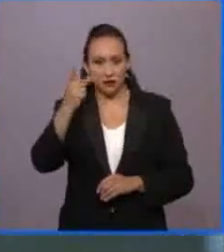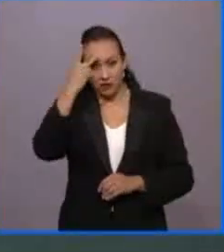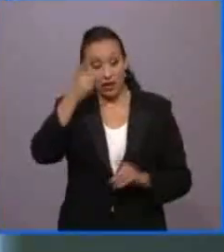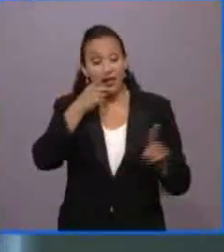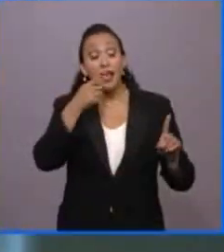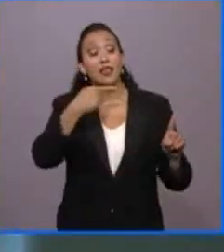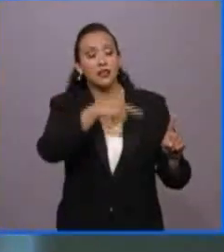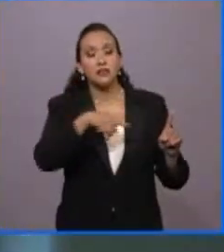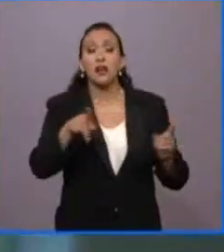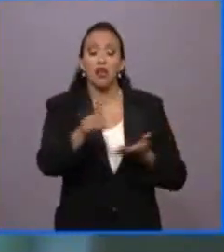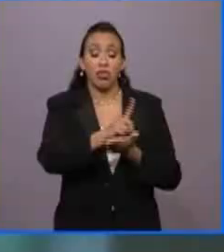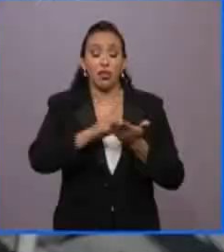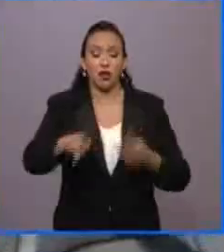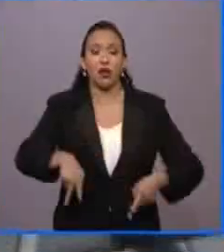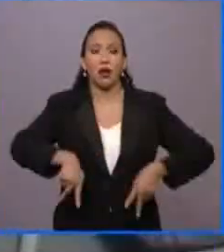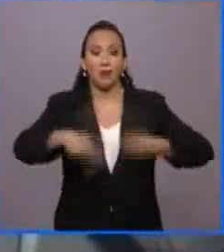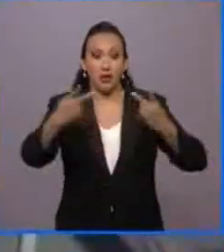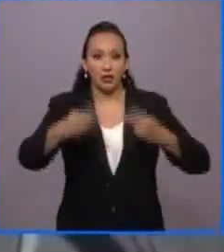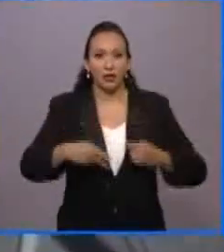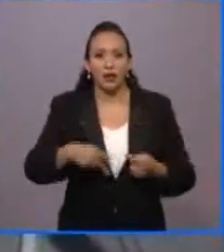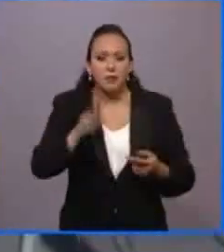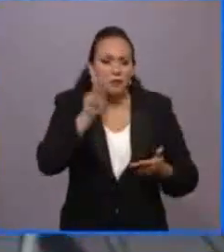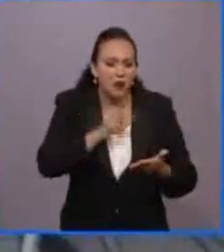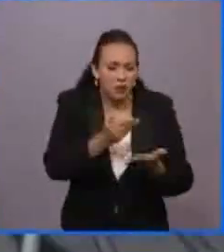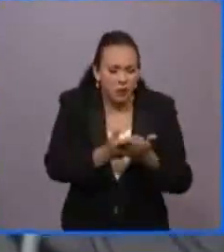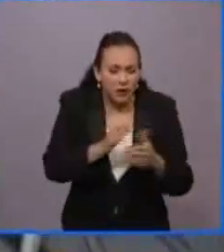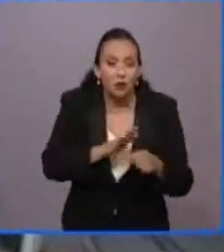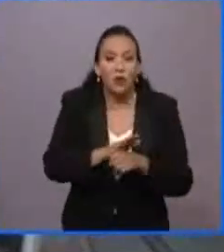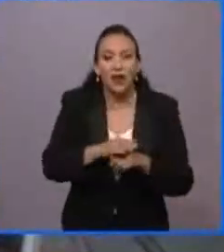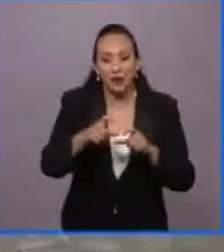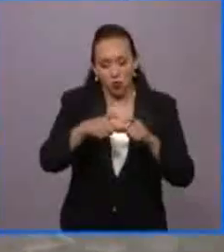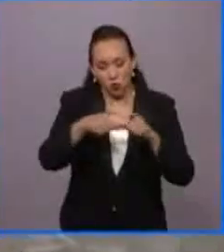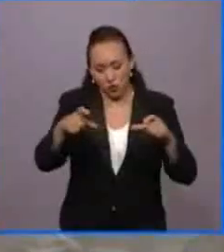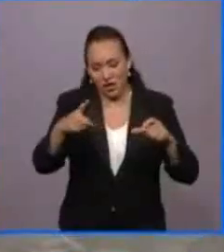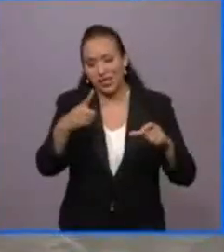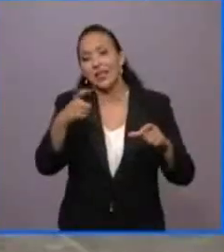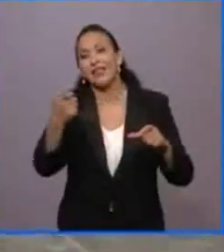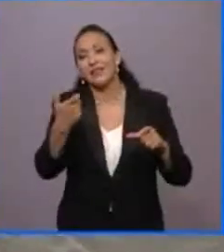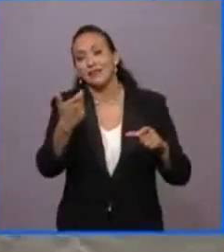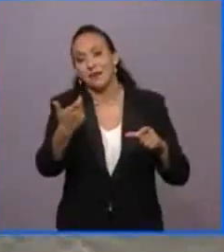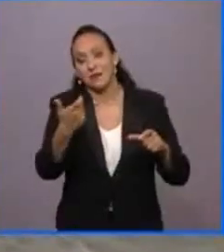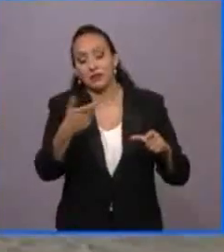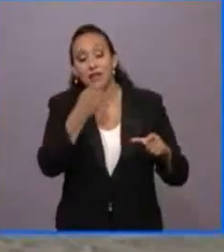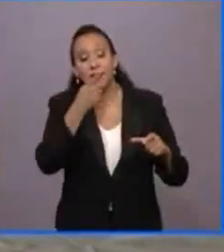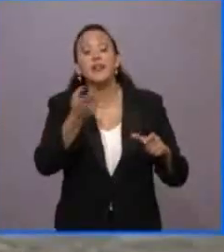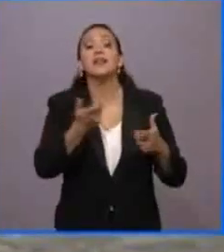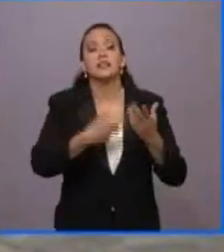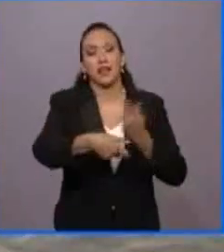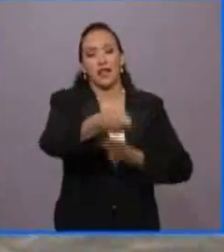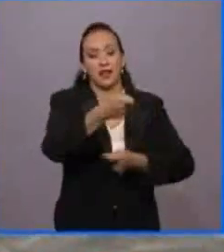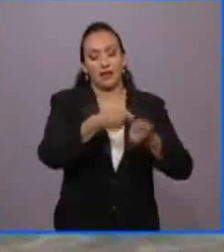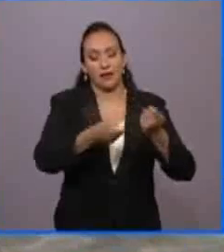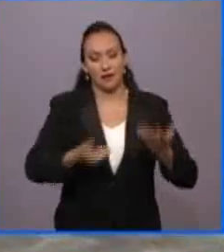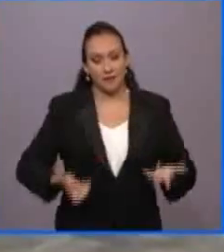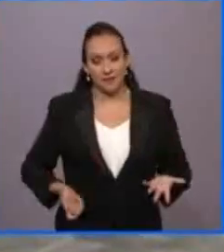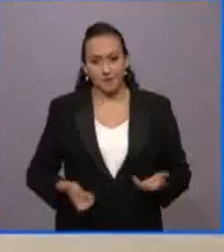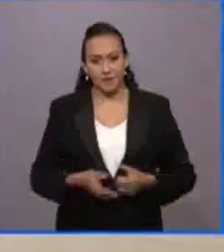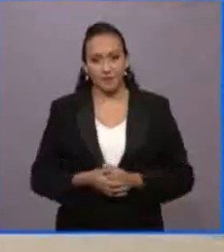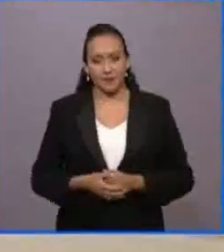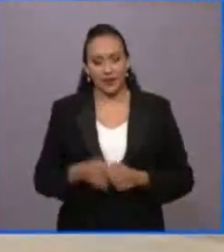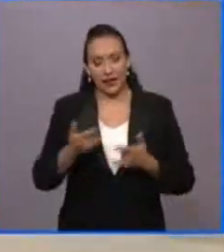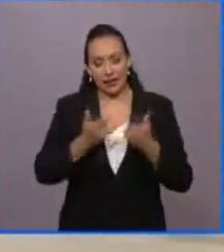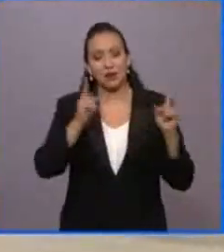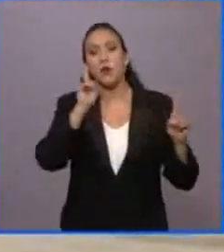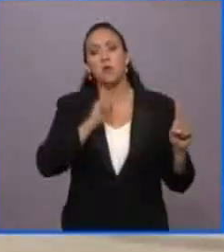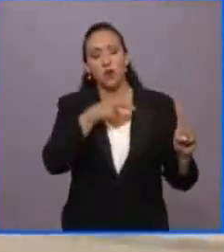de venta de drogas y cuya única prueba fue un billete de 100 pesos que presuntamente obtuvo por esta transacción. La historia